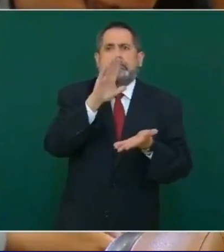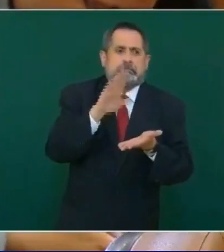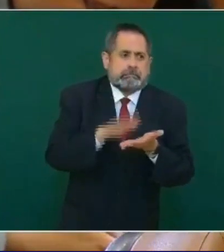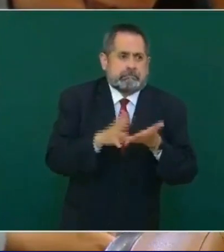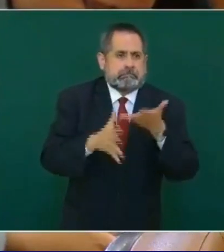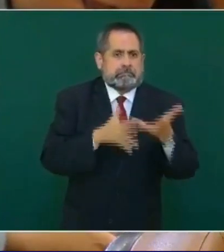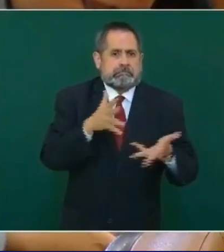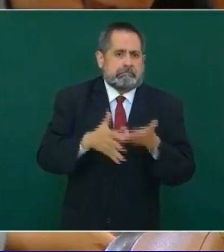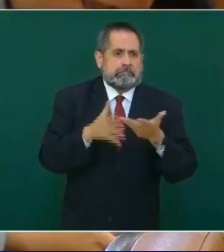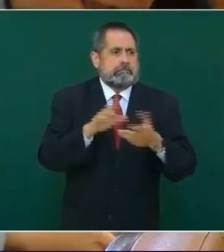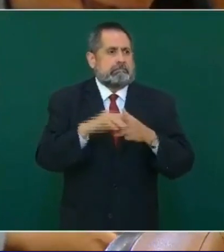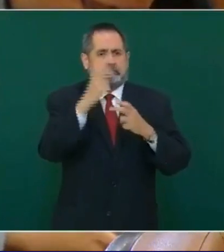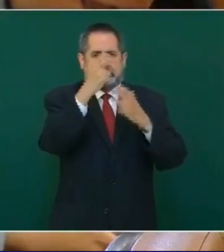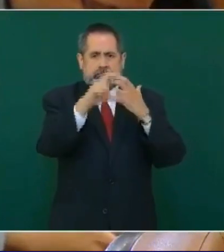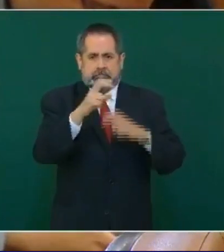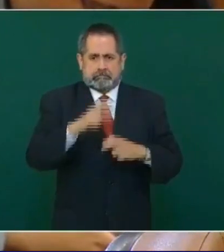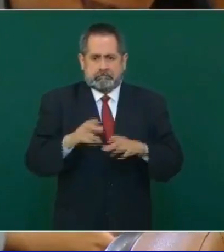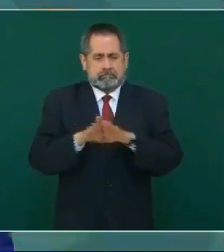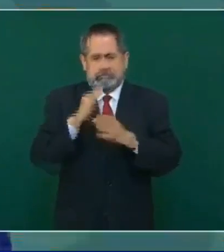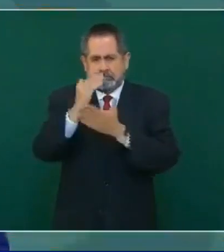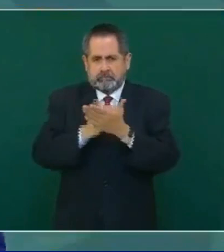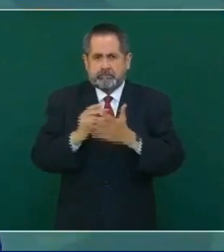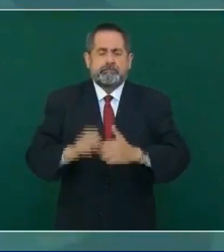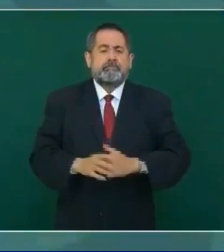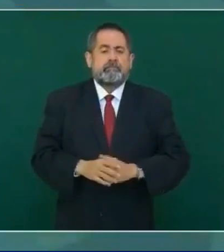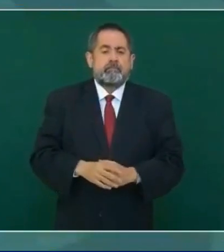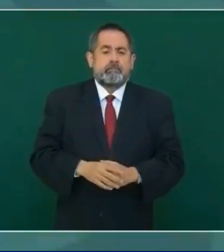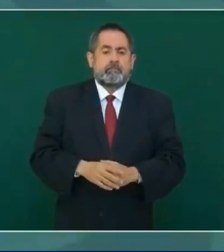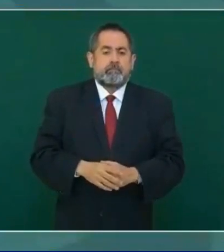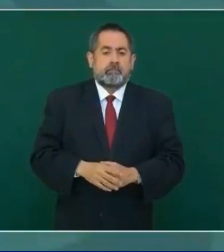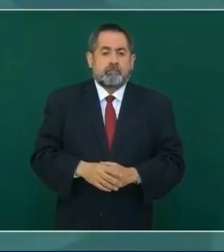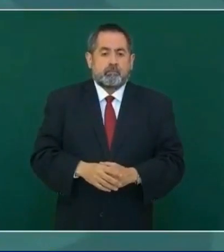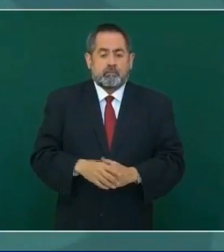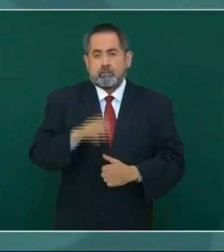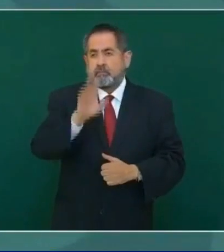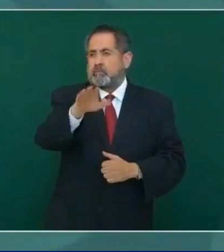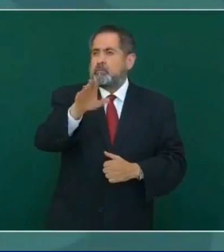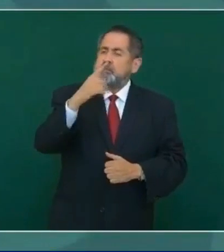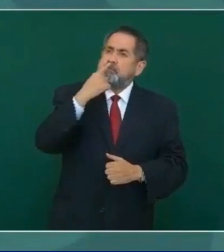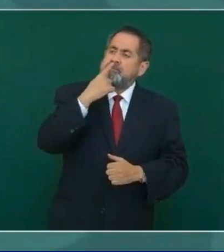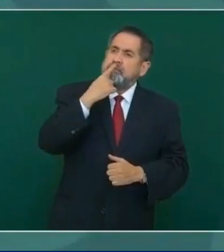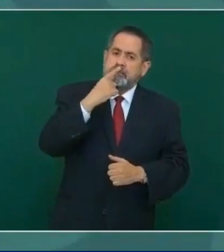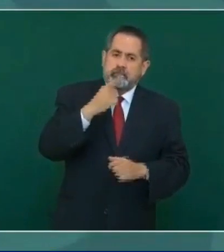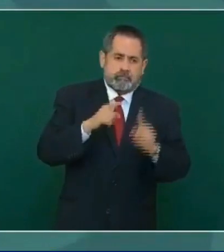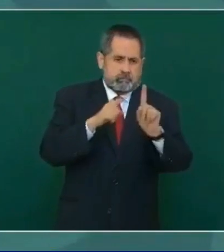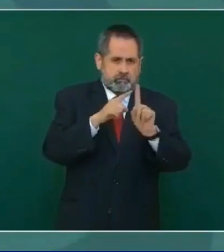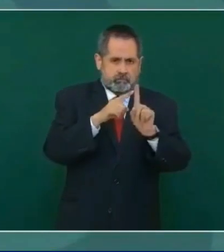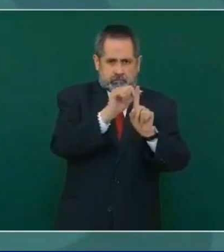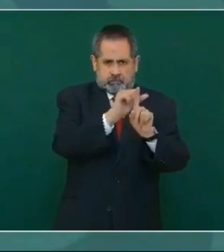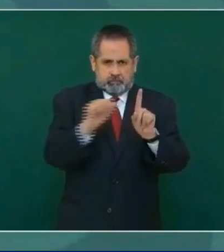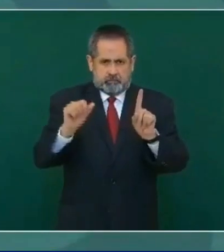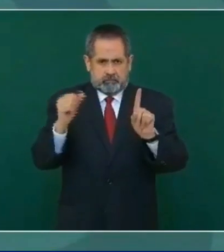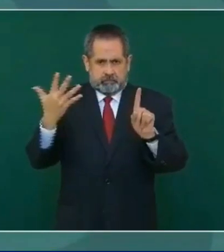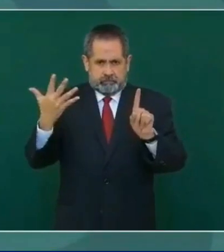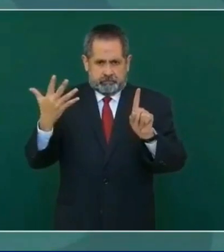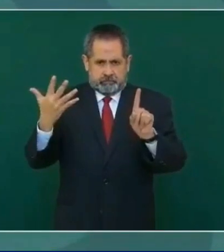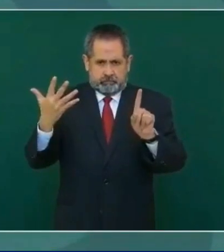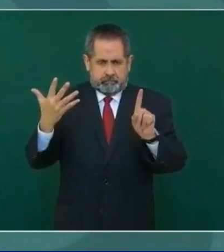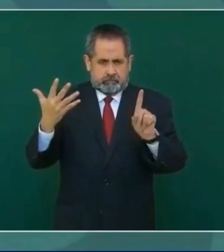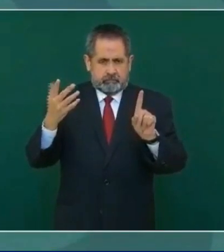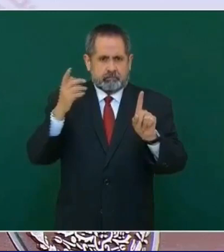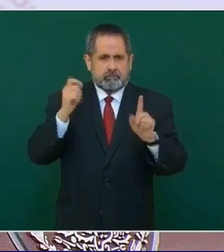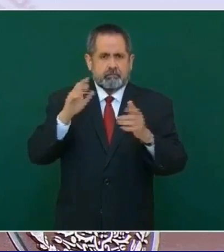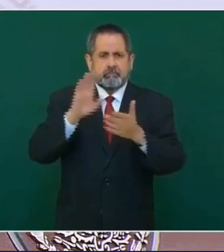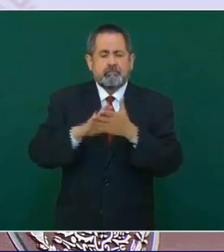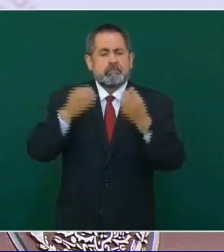las posibilidades de inversión para infraestructura. Mire, del 1 al 5, lo que